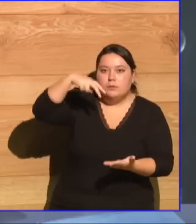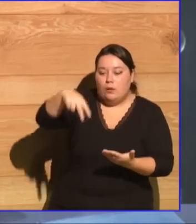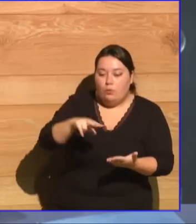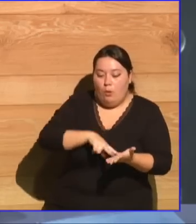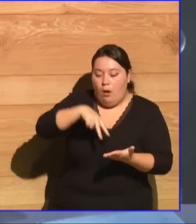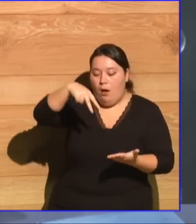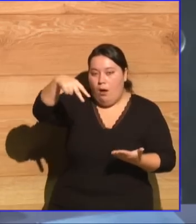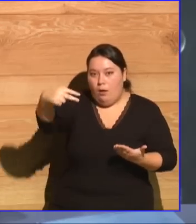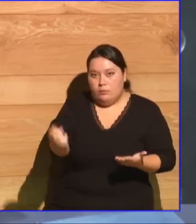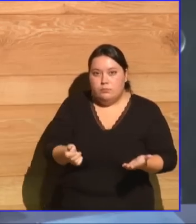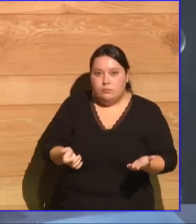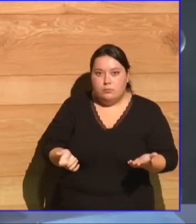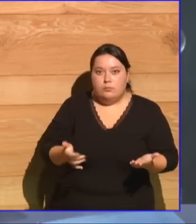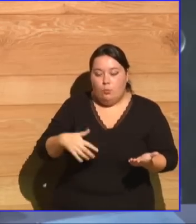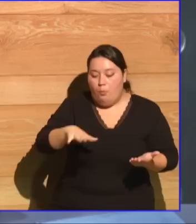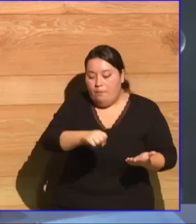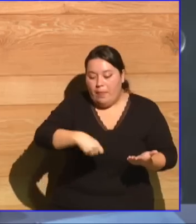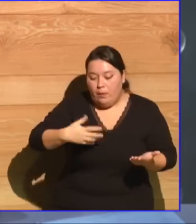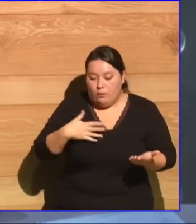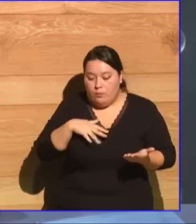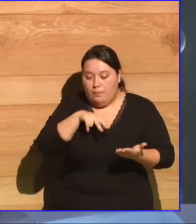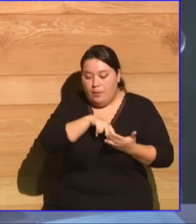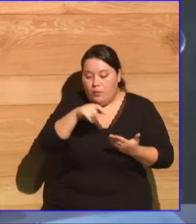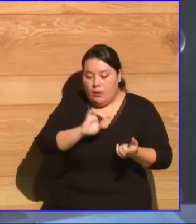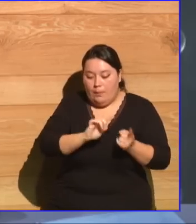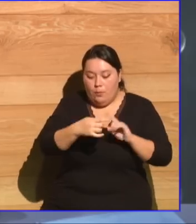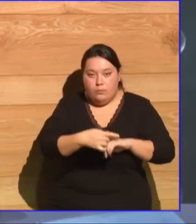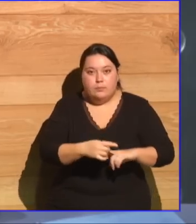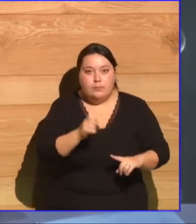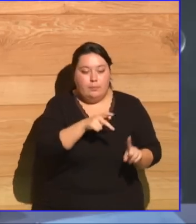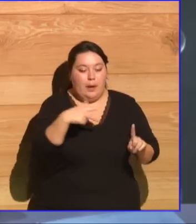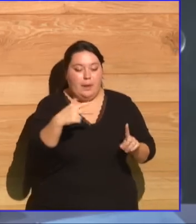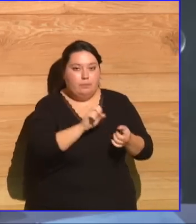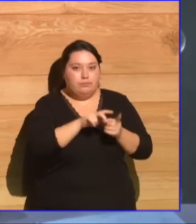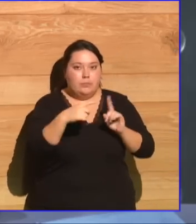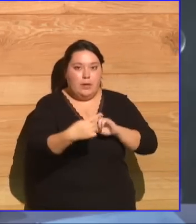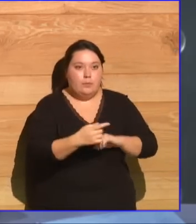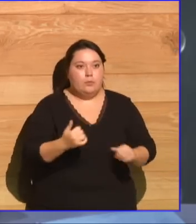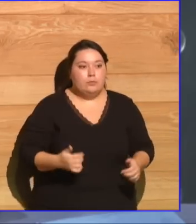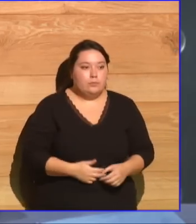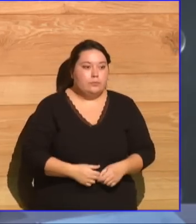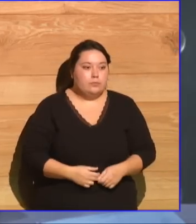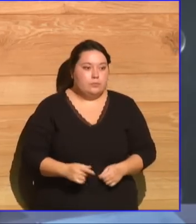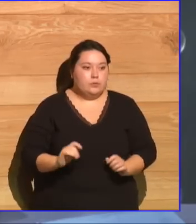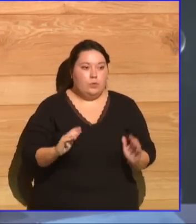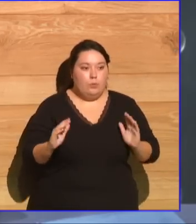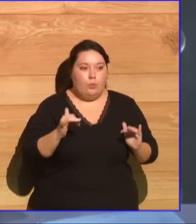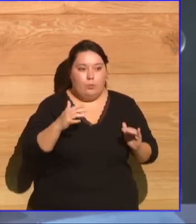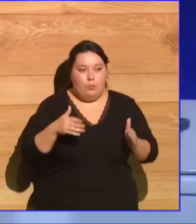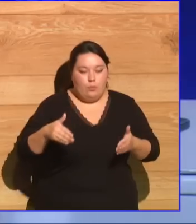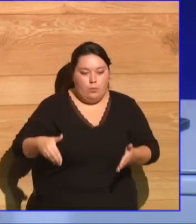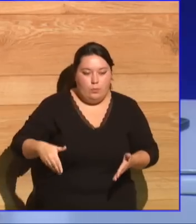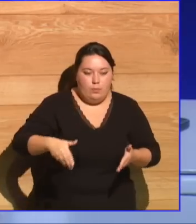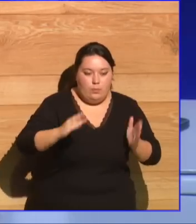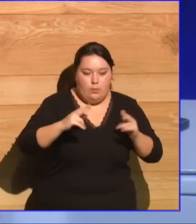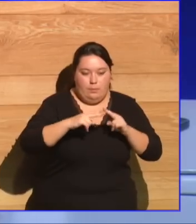el vacío los detiene y el cambio de posición, de perspectiva de la cámara, denota que eso era una pasarela, un